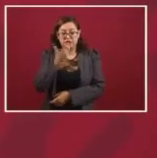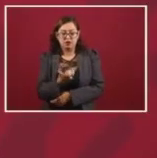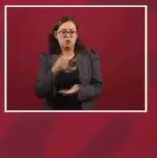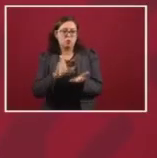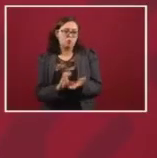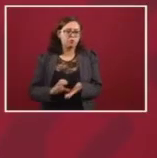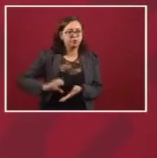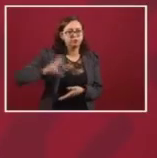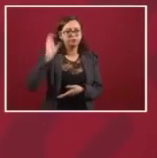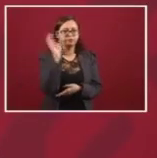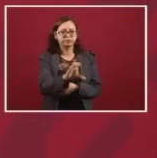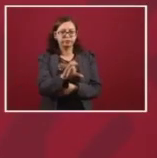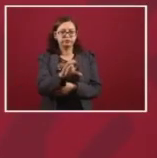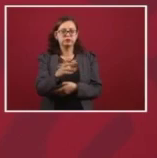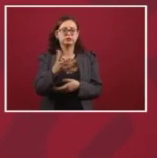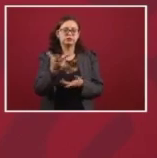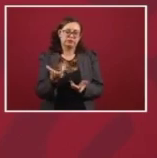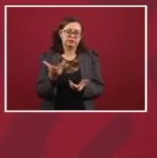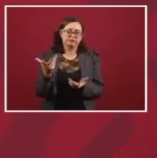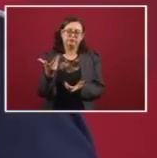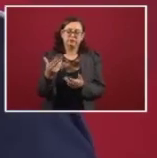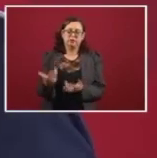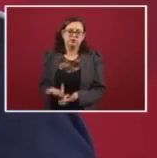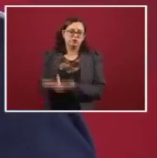El hecho de no tener que estar pagando